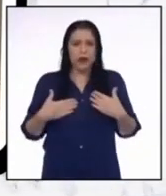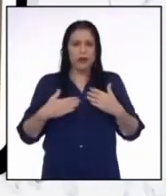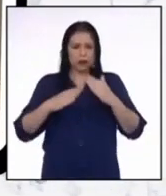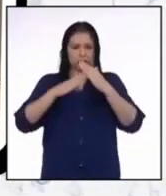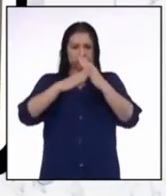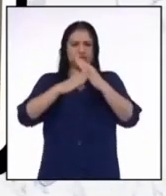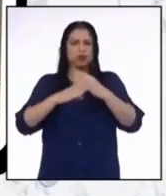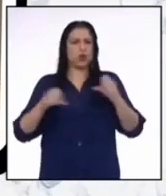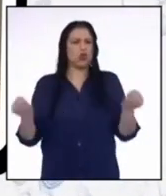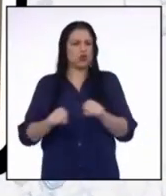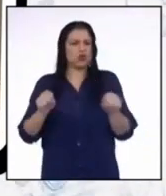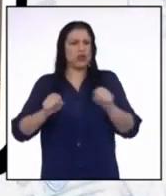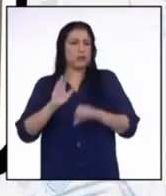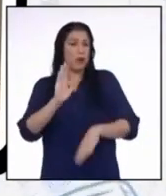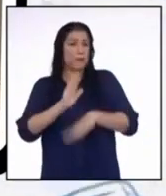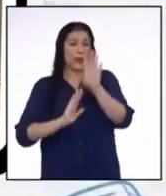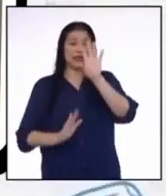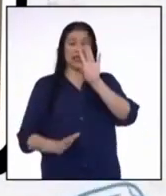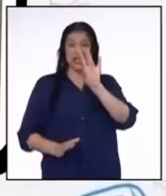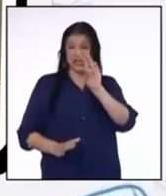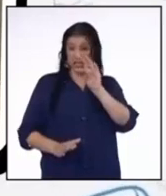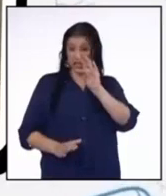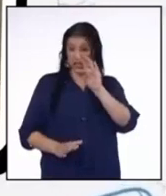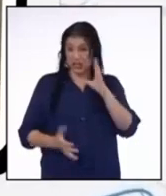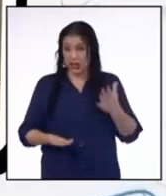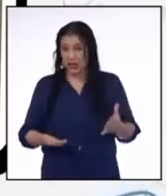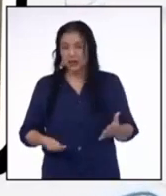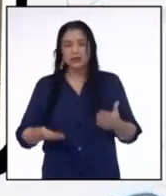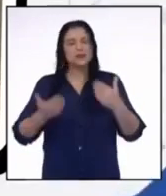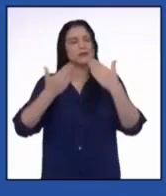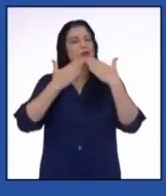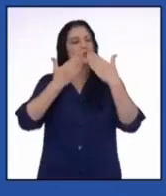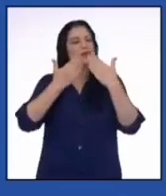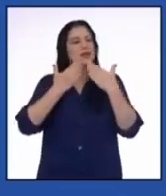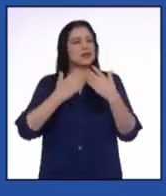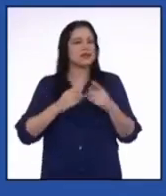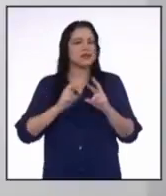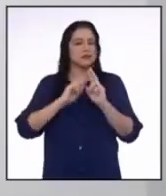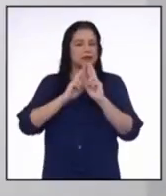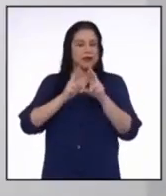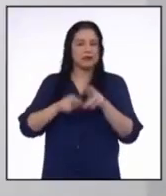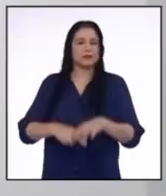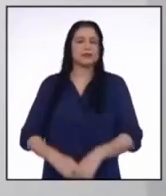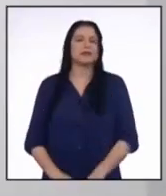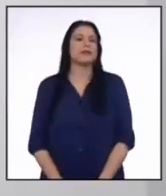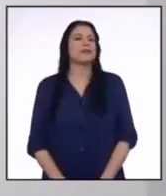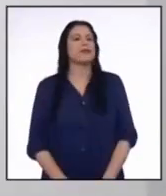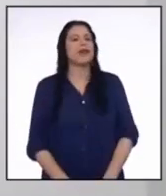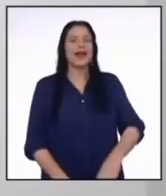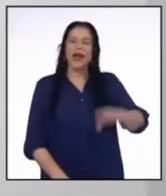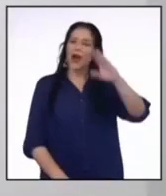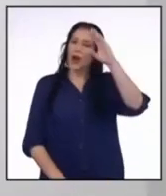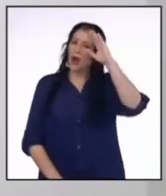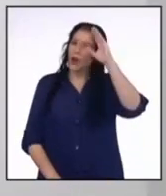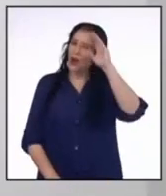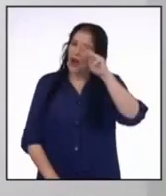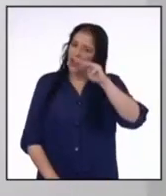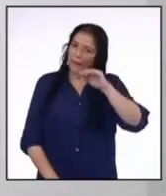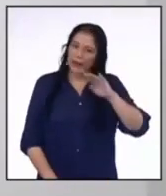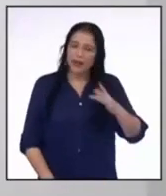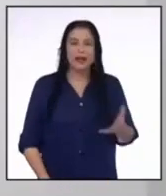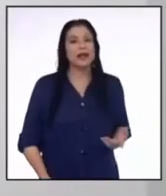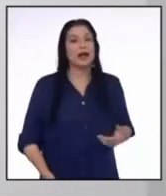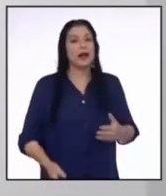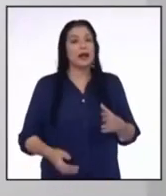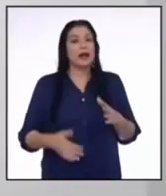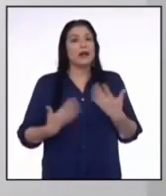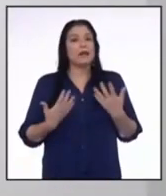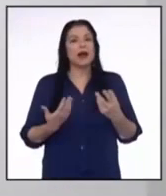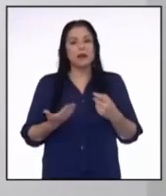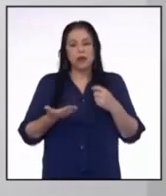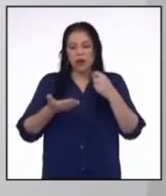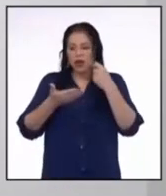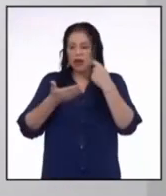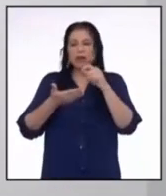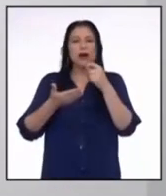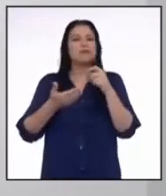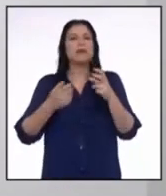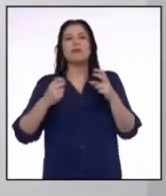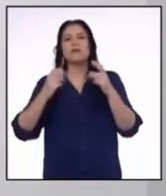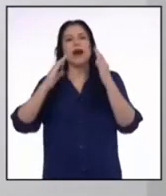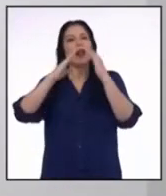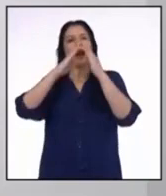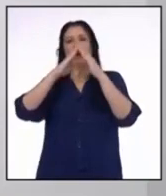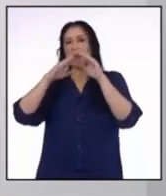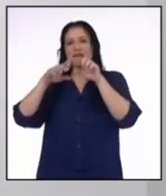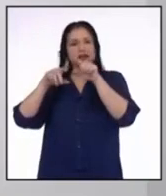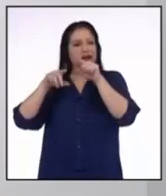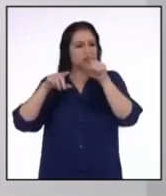un sismo mayor a 7 grados? Muchas gracias. Hola Mireia, para revisar la estructura de